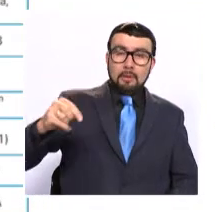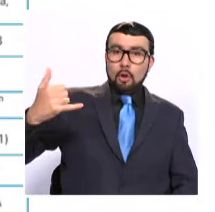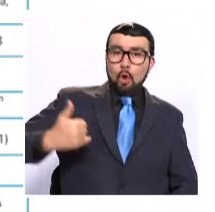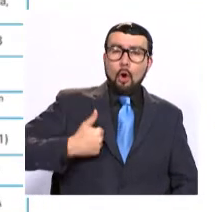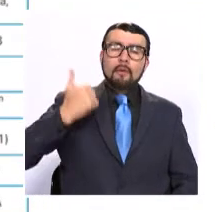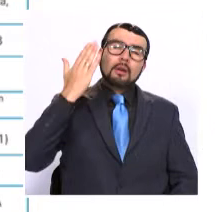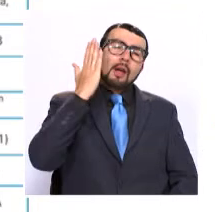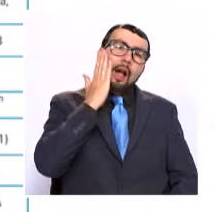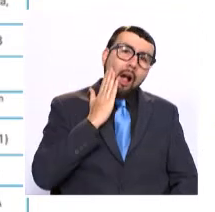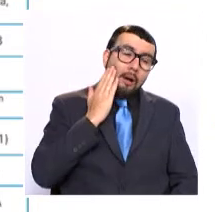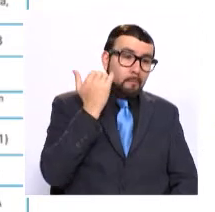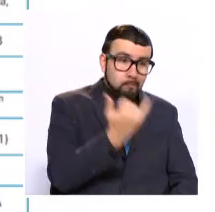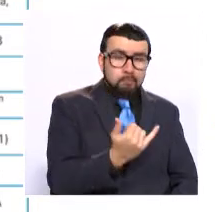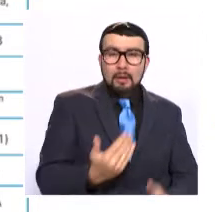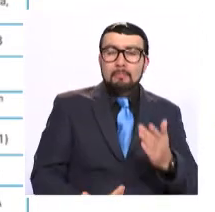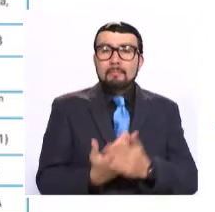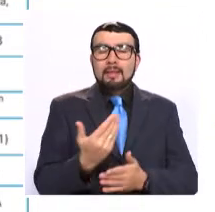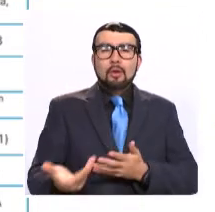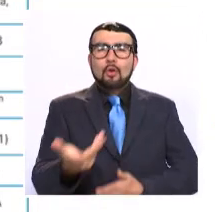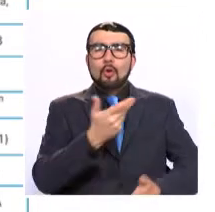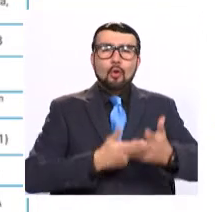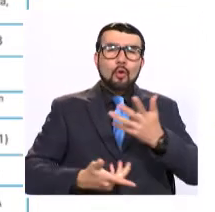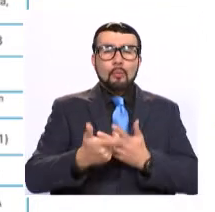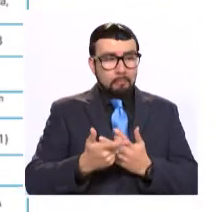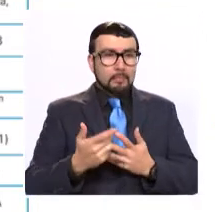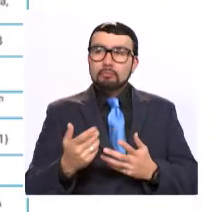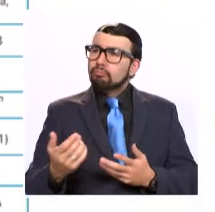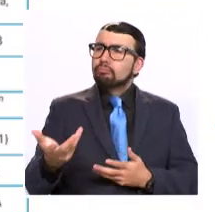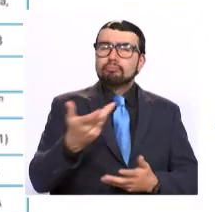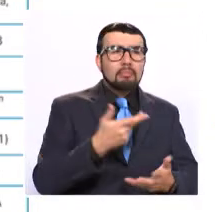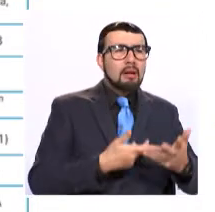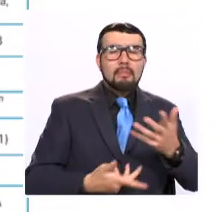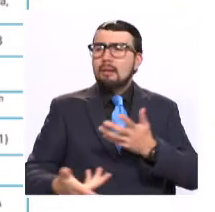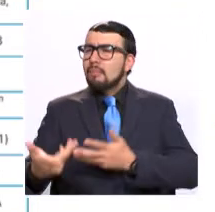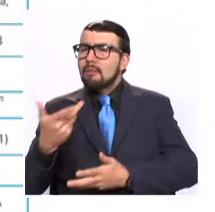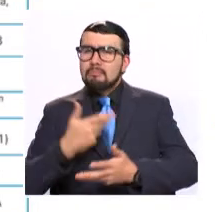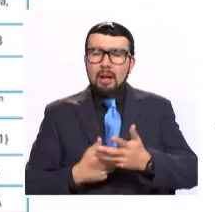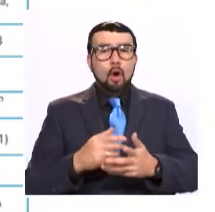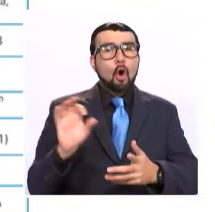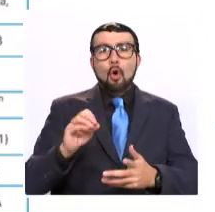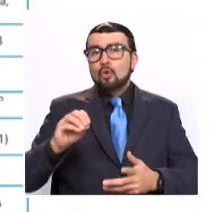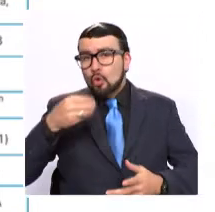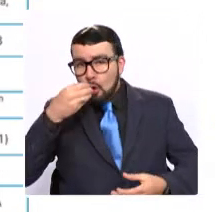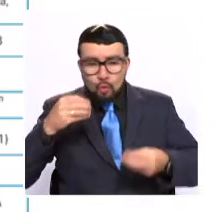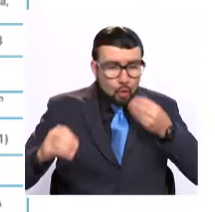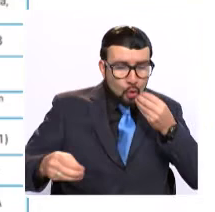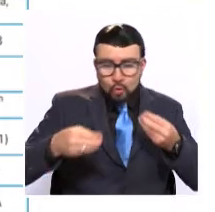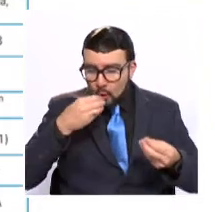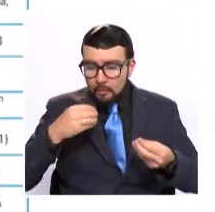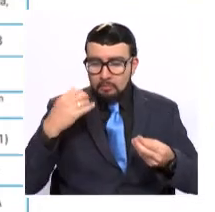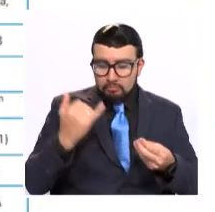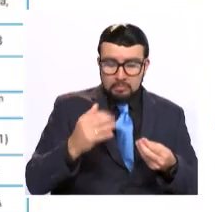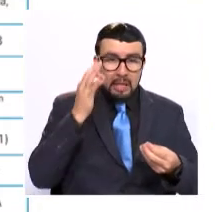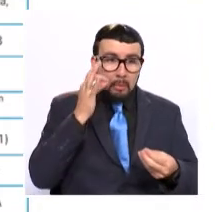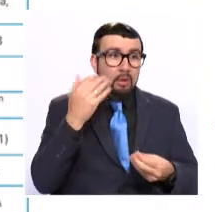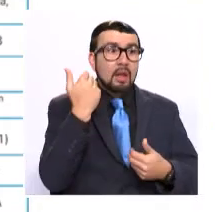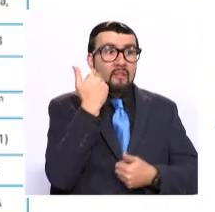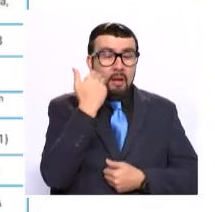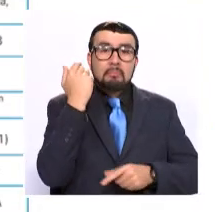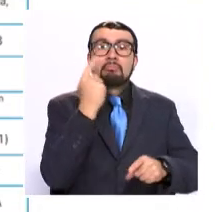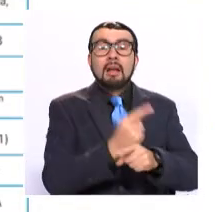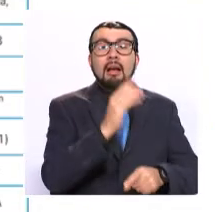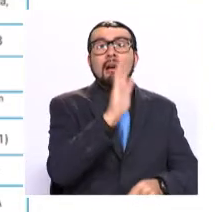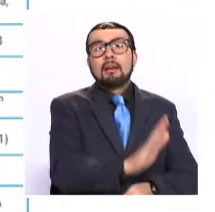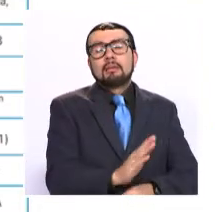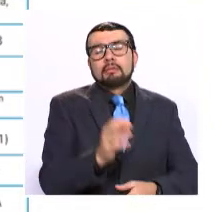de empezar a compartir con sus pares y compartir utensilios y tener un riesgo más alto de enfermar.